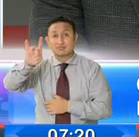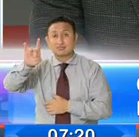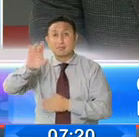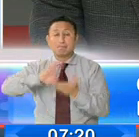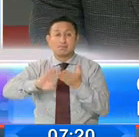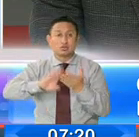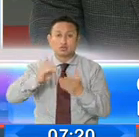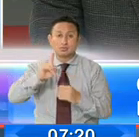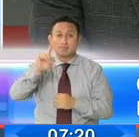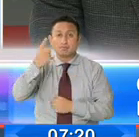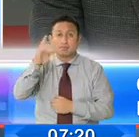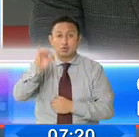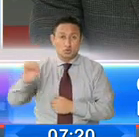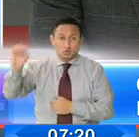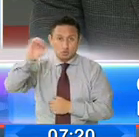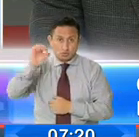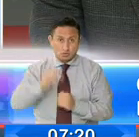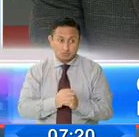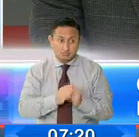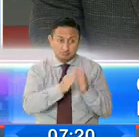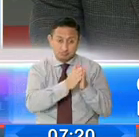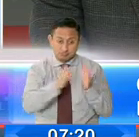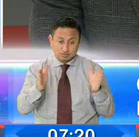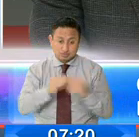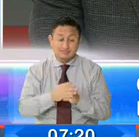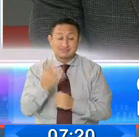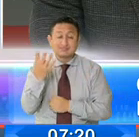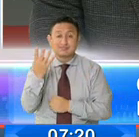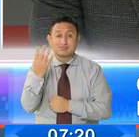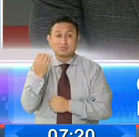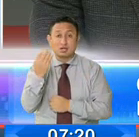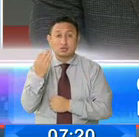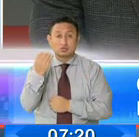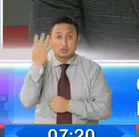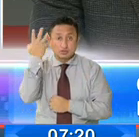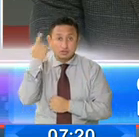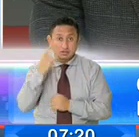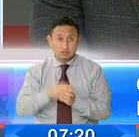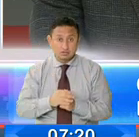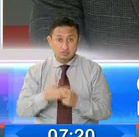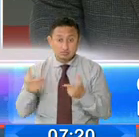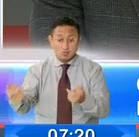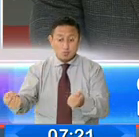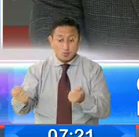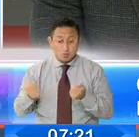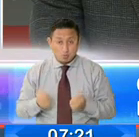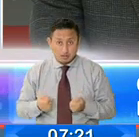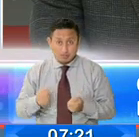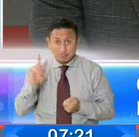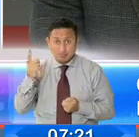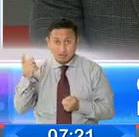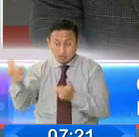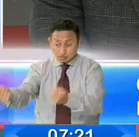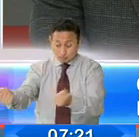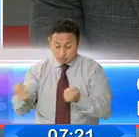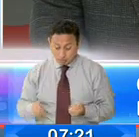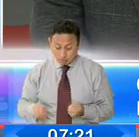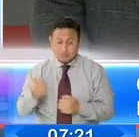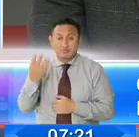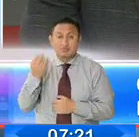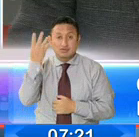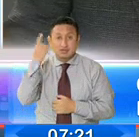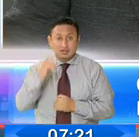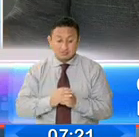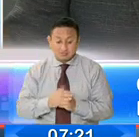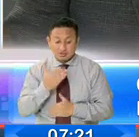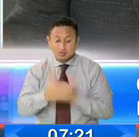el primero de octubre. Es decir, se tomaron 14 días en admitir, solo en admitir. En resolver, en